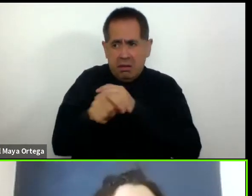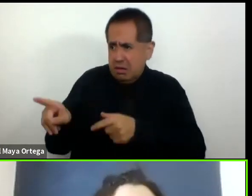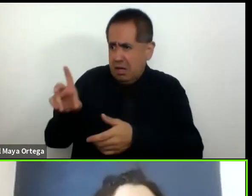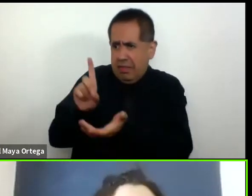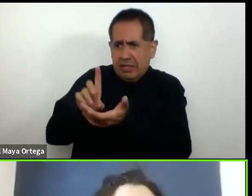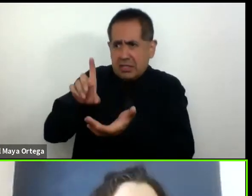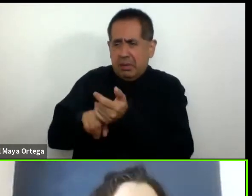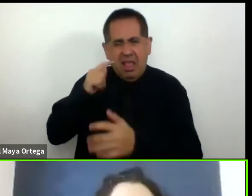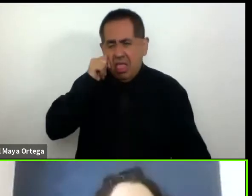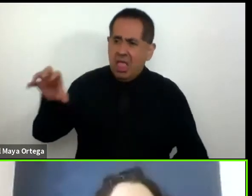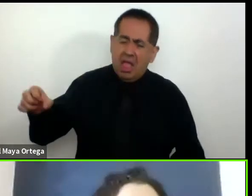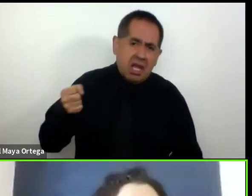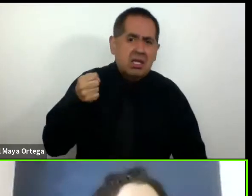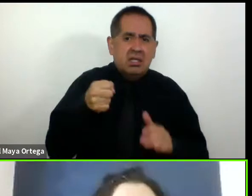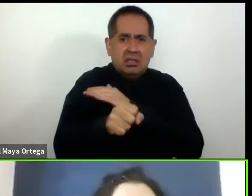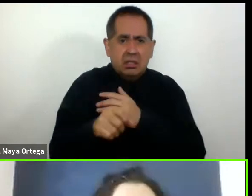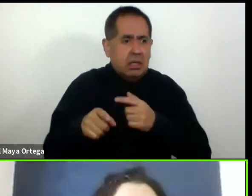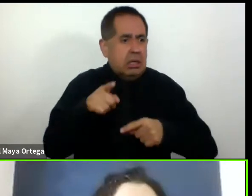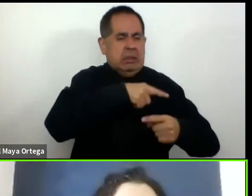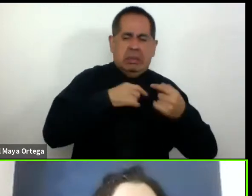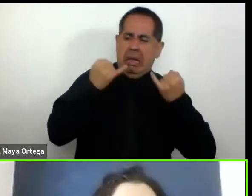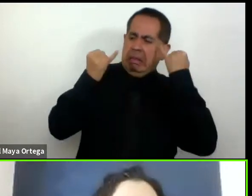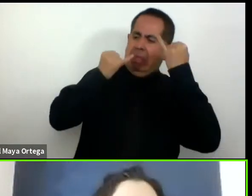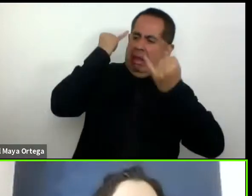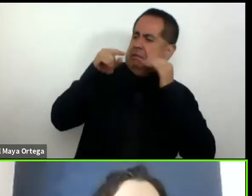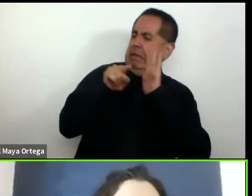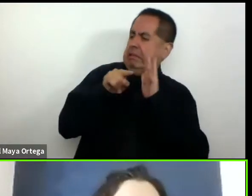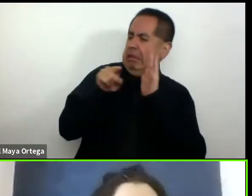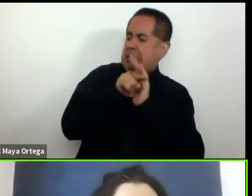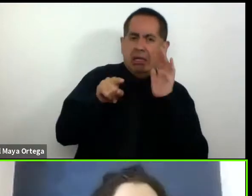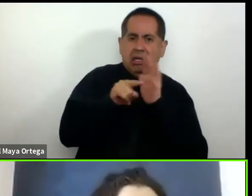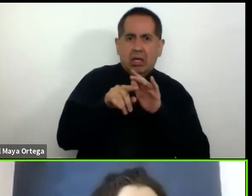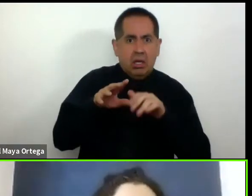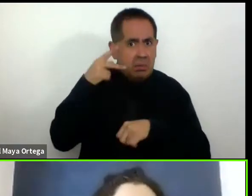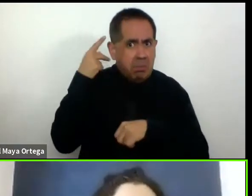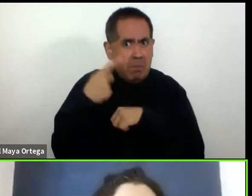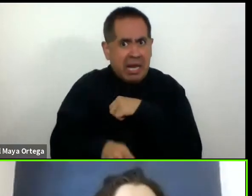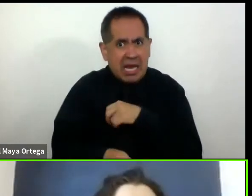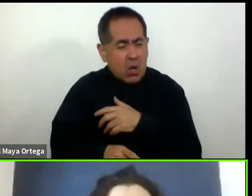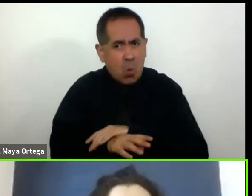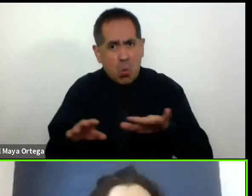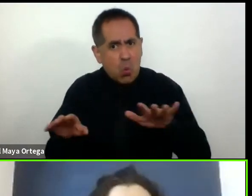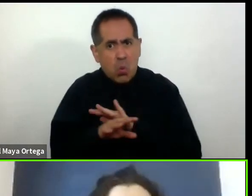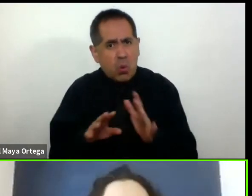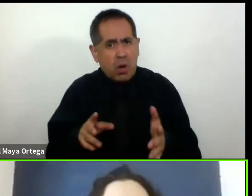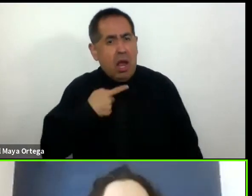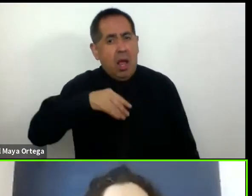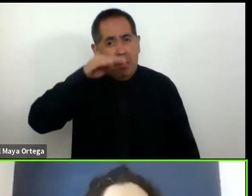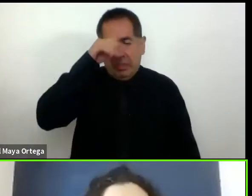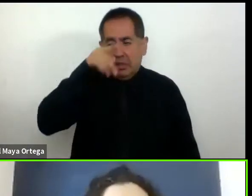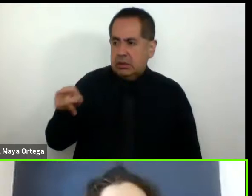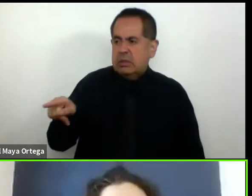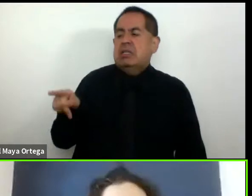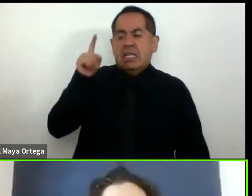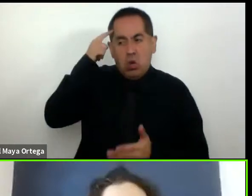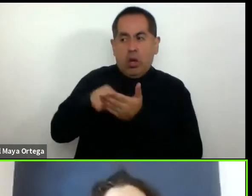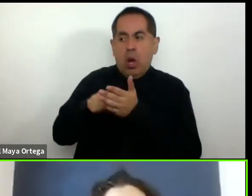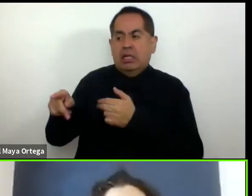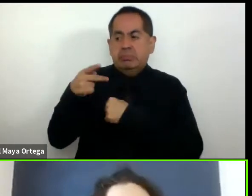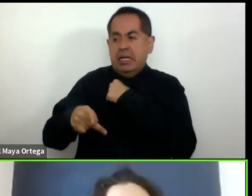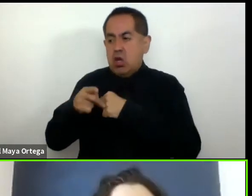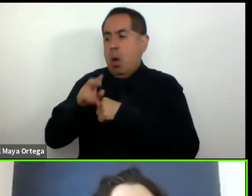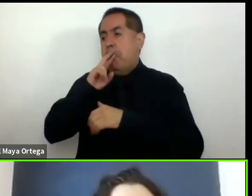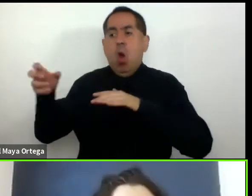discapacidad y basada en terribles estigmas, como hemos hablado aquí, sobre la peligrosidad. Es decir, si se considera que la persona representa un peligro, entonces podrá